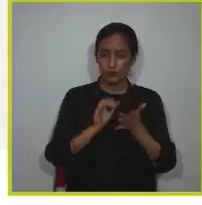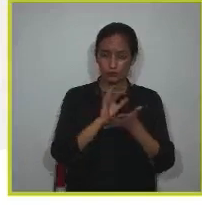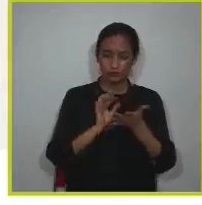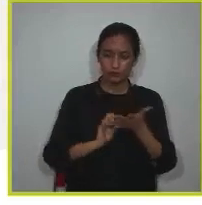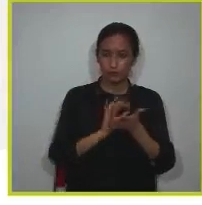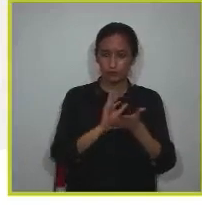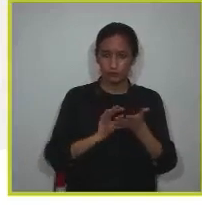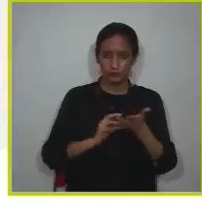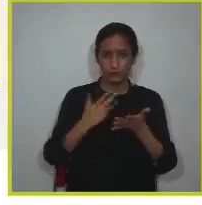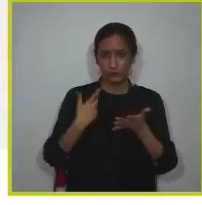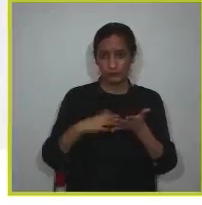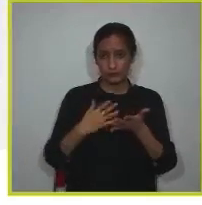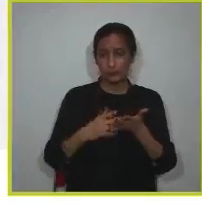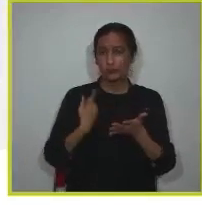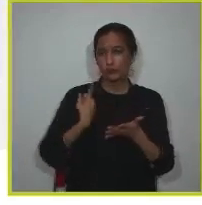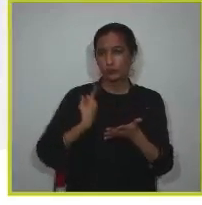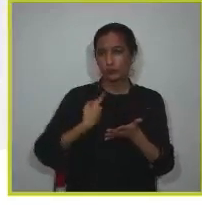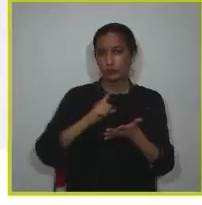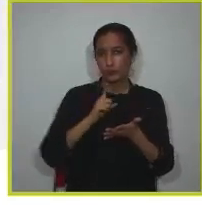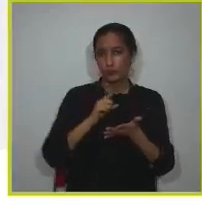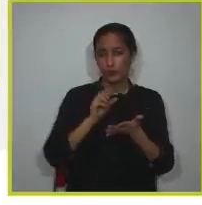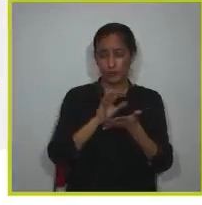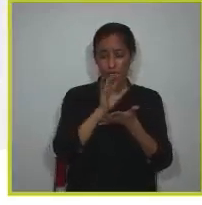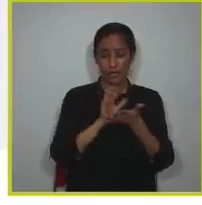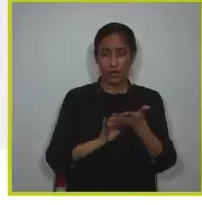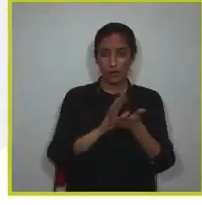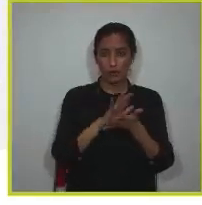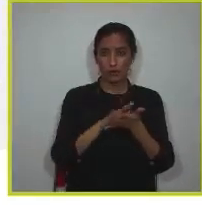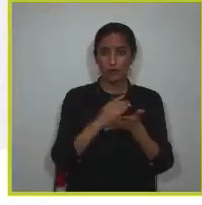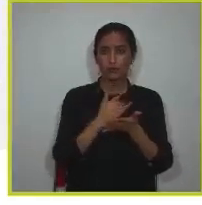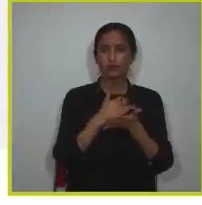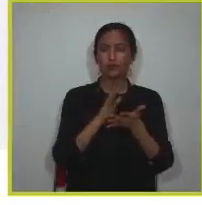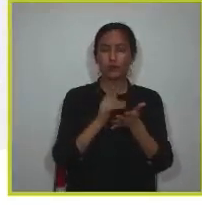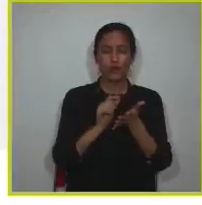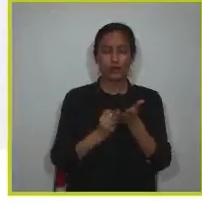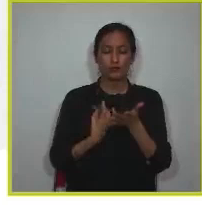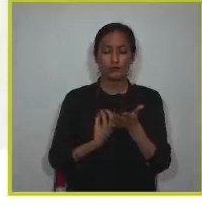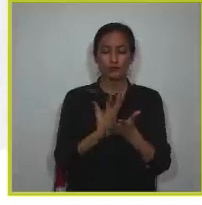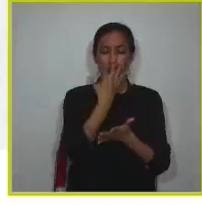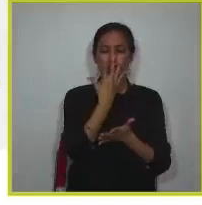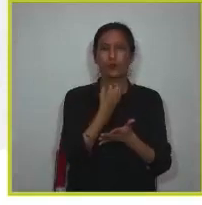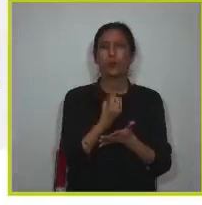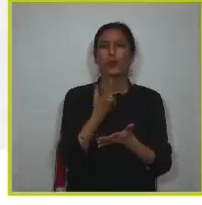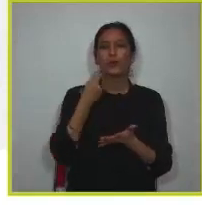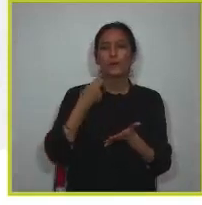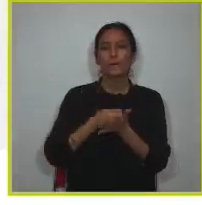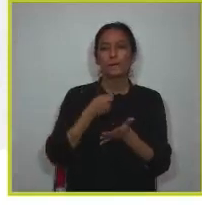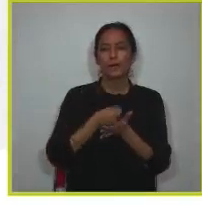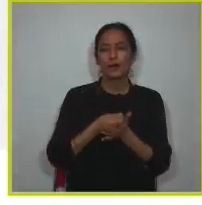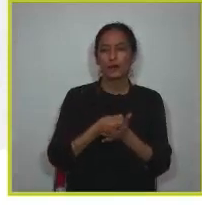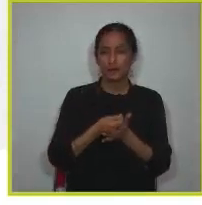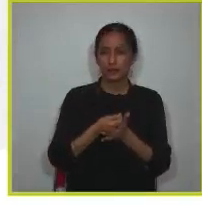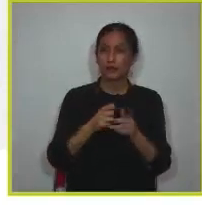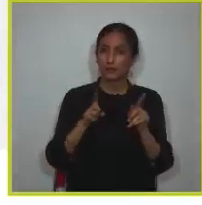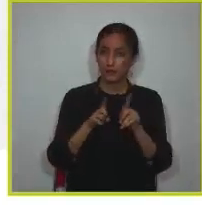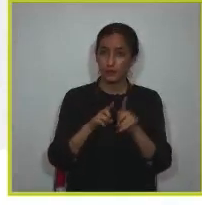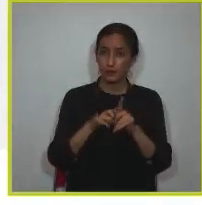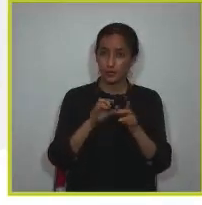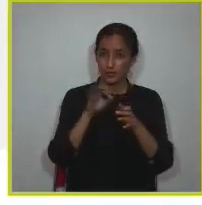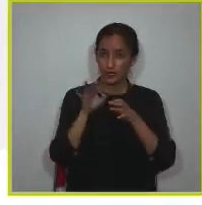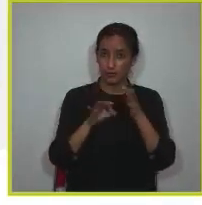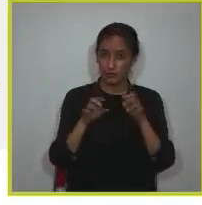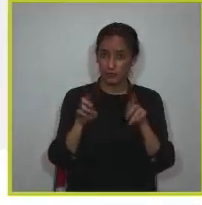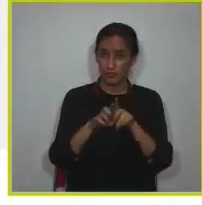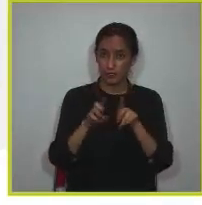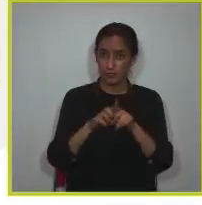base de datos que potencia el funcionamiento de esta calculadora Cuál es la multa en el caso concreto e incluso va más allá también con